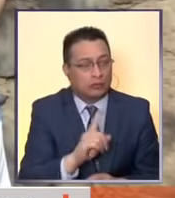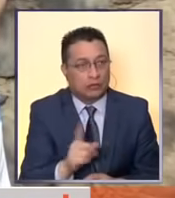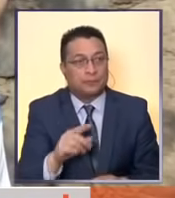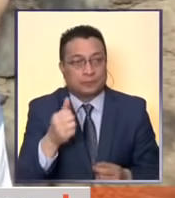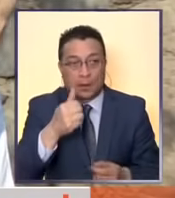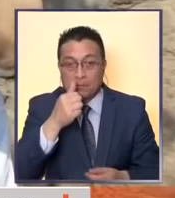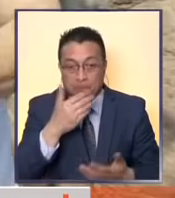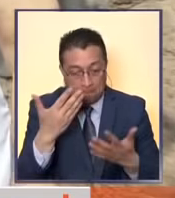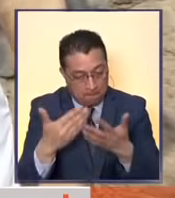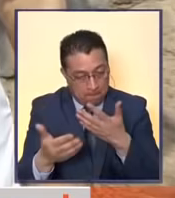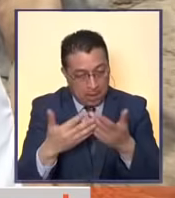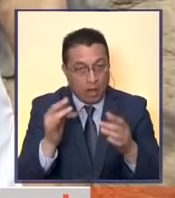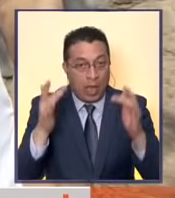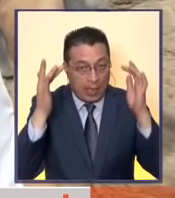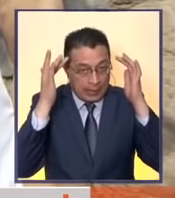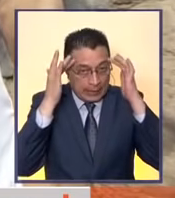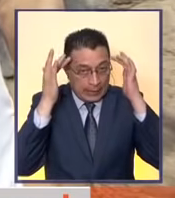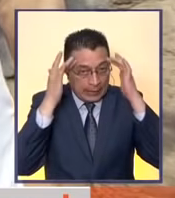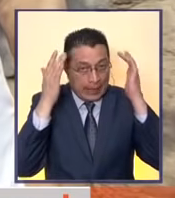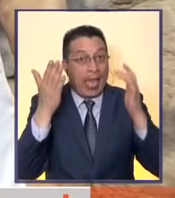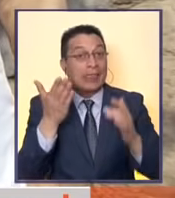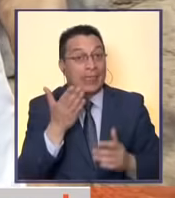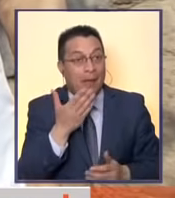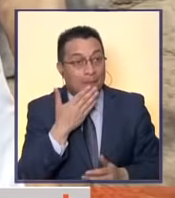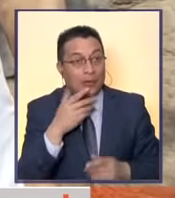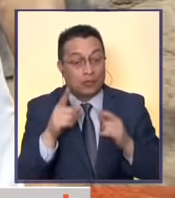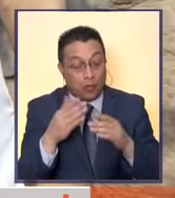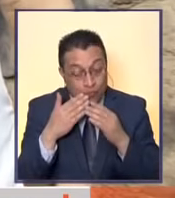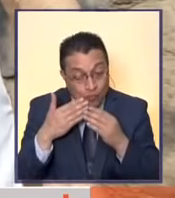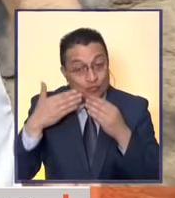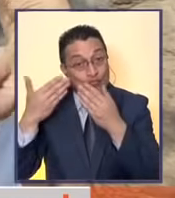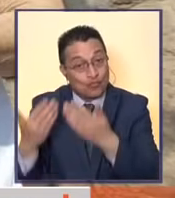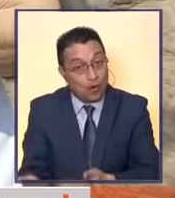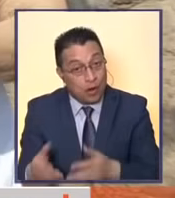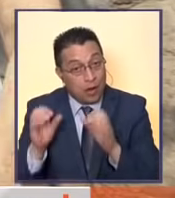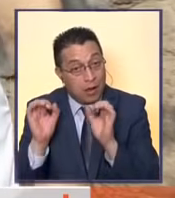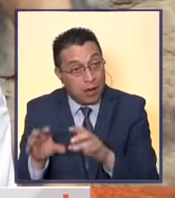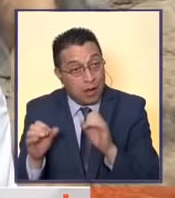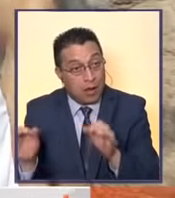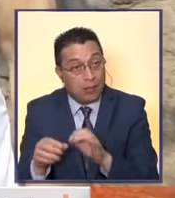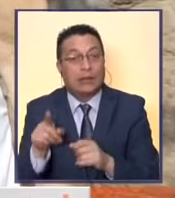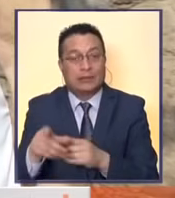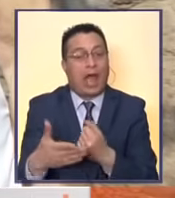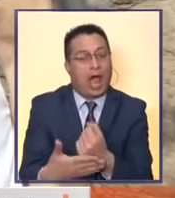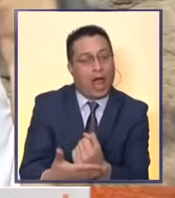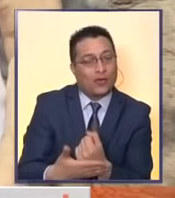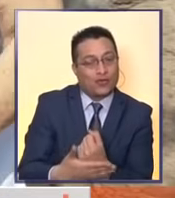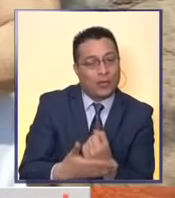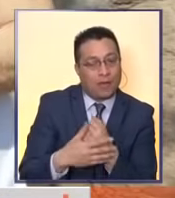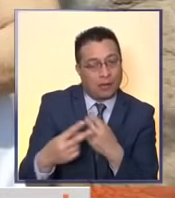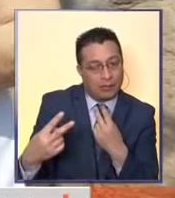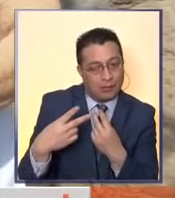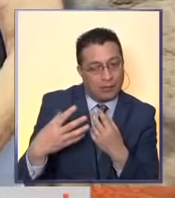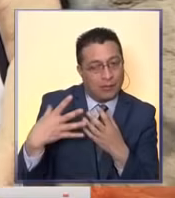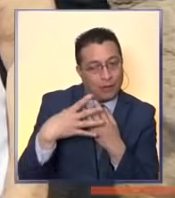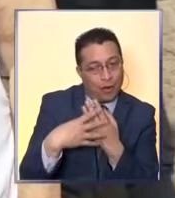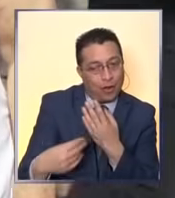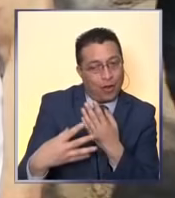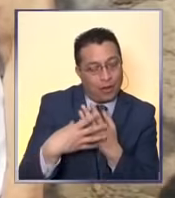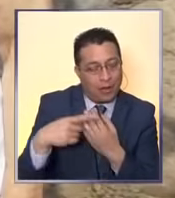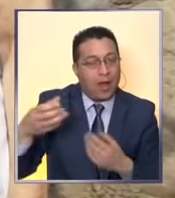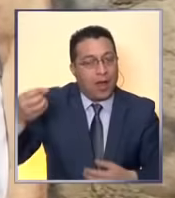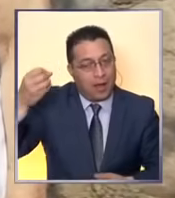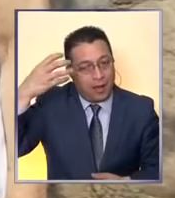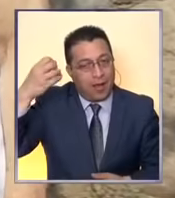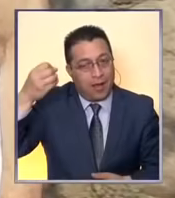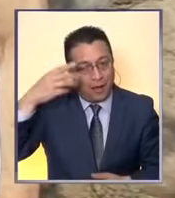mano y en esto. ¿Y usted le traspasó esa...? Es que ellas me ayudaban mucho. Ya. Y ahí fueron aprendiendo lo